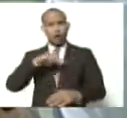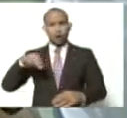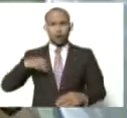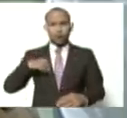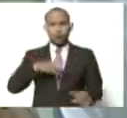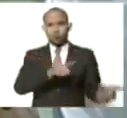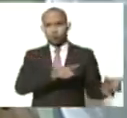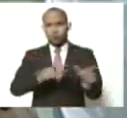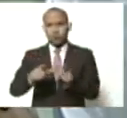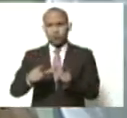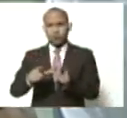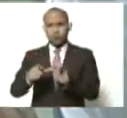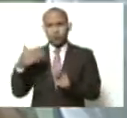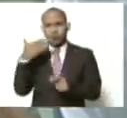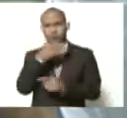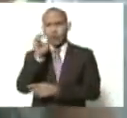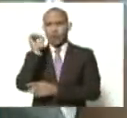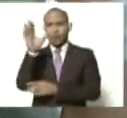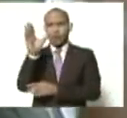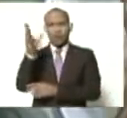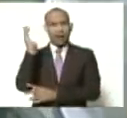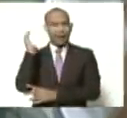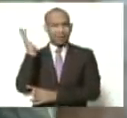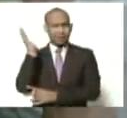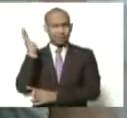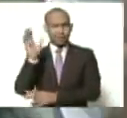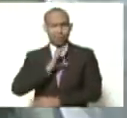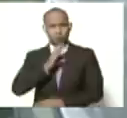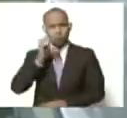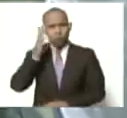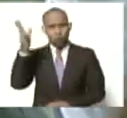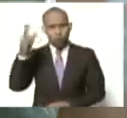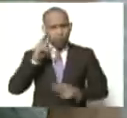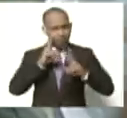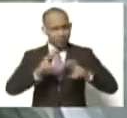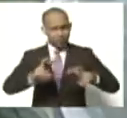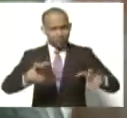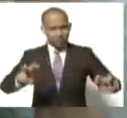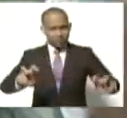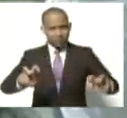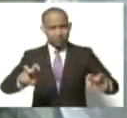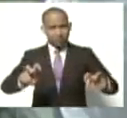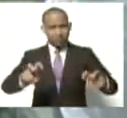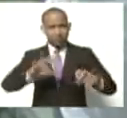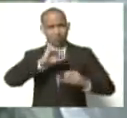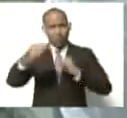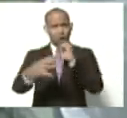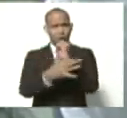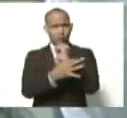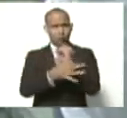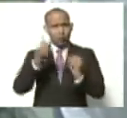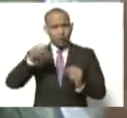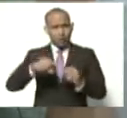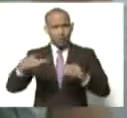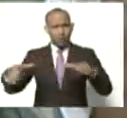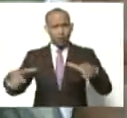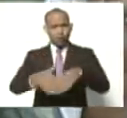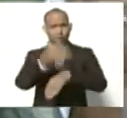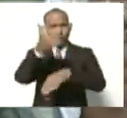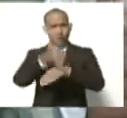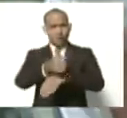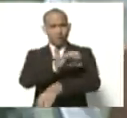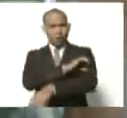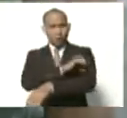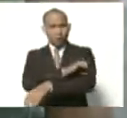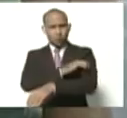una carta al Congreso de Colombia para que se investiguen los hechos de corrupción de Juan Guaidó y la Junta Directiva de la Asamblea Nacional, este